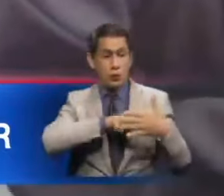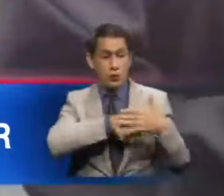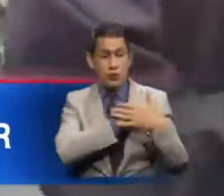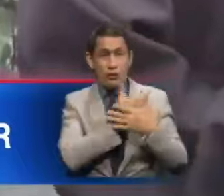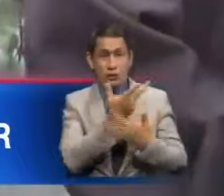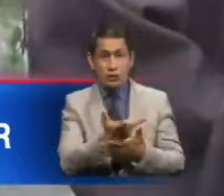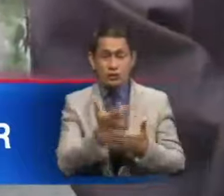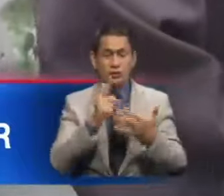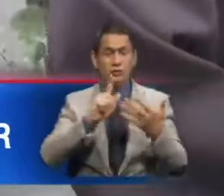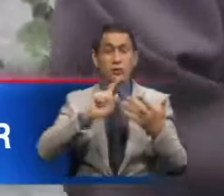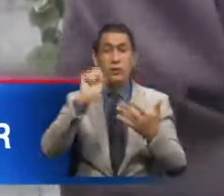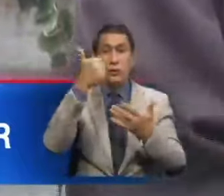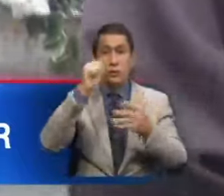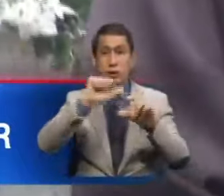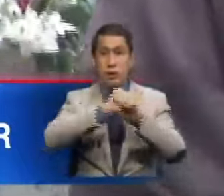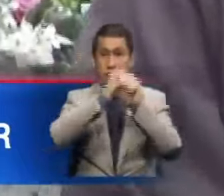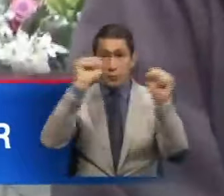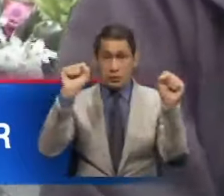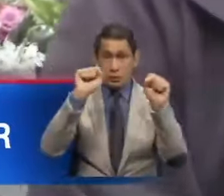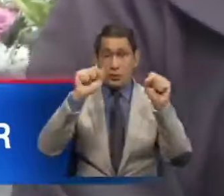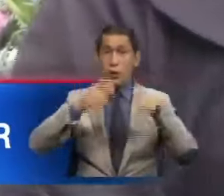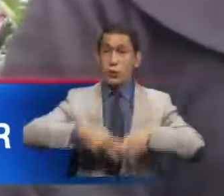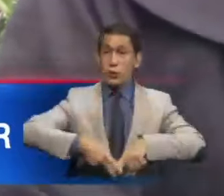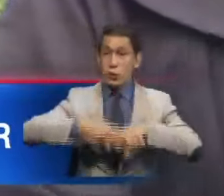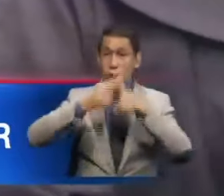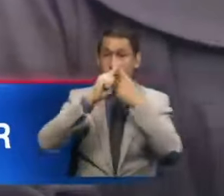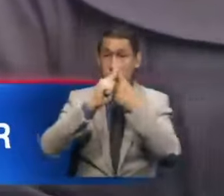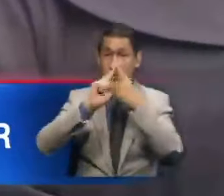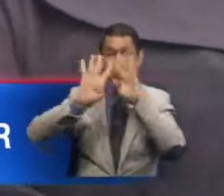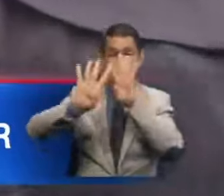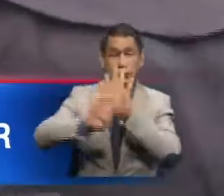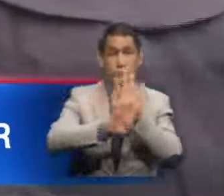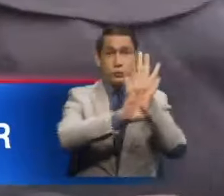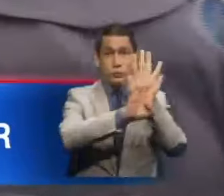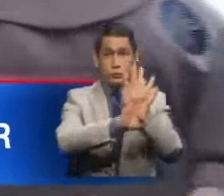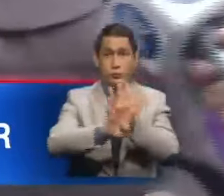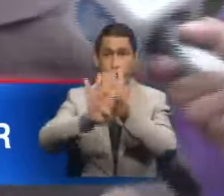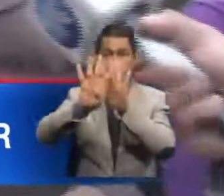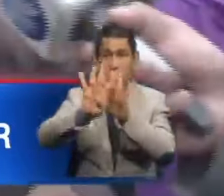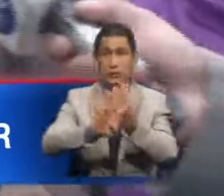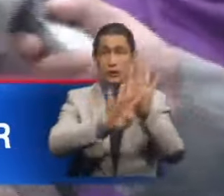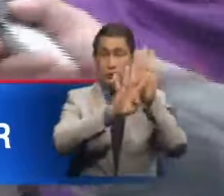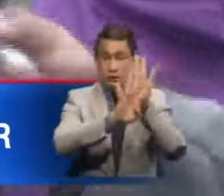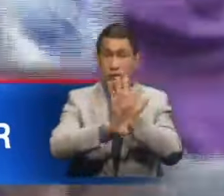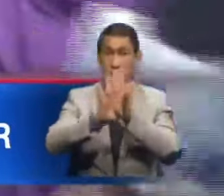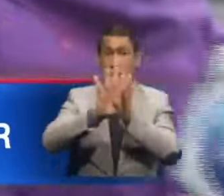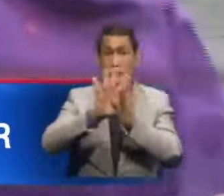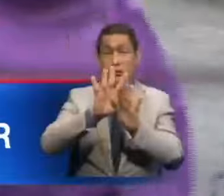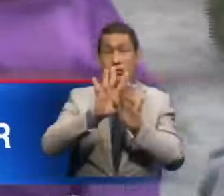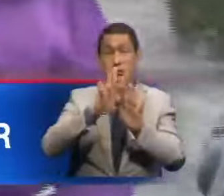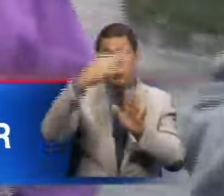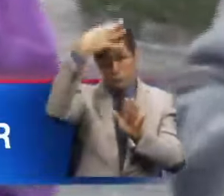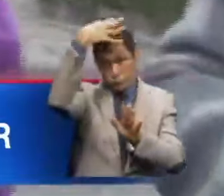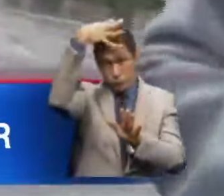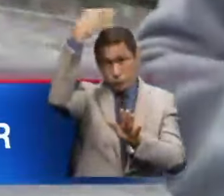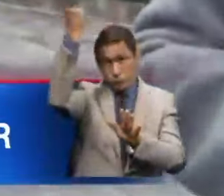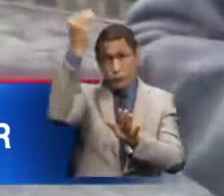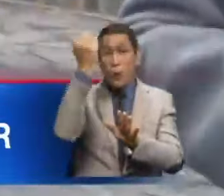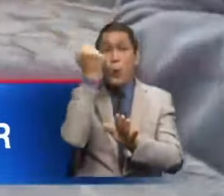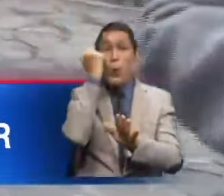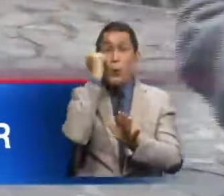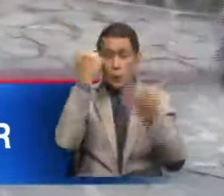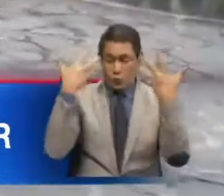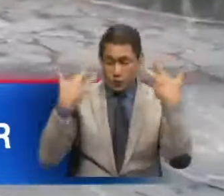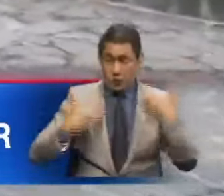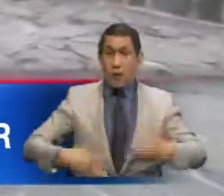las 10 de la mañana arrancamos con la procesión, la salida de Verónicas y cucuruchos. Tenemos entendido que una vez